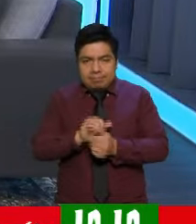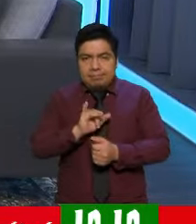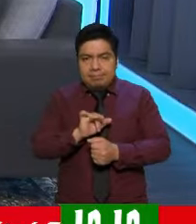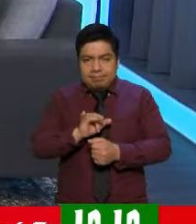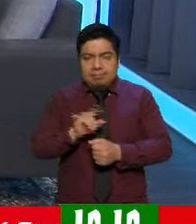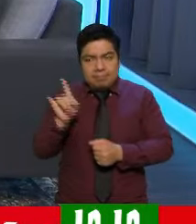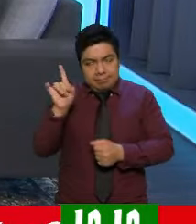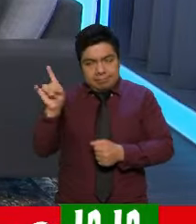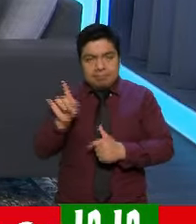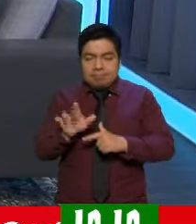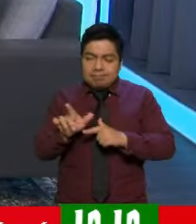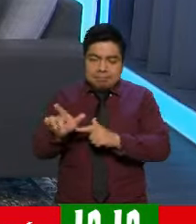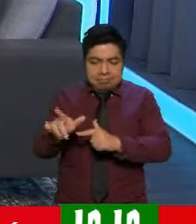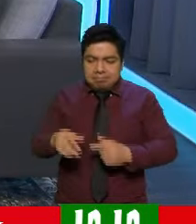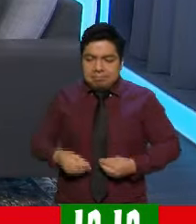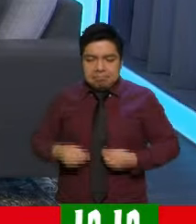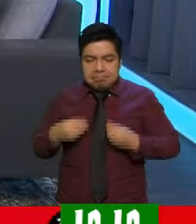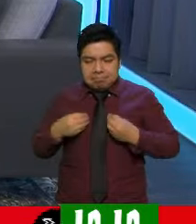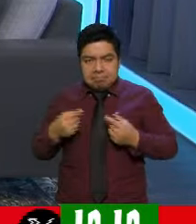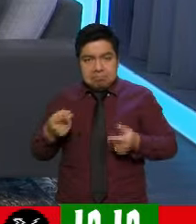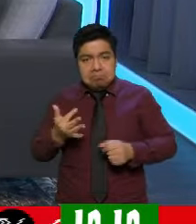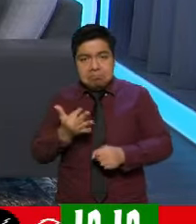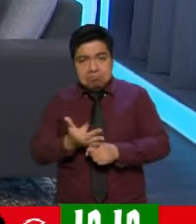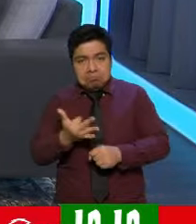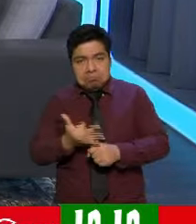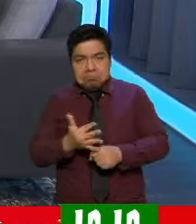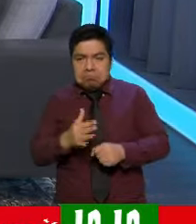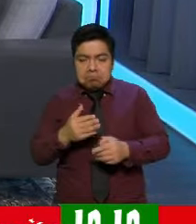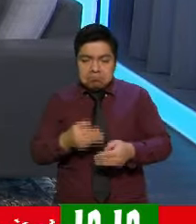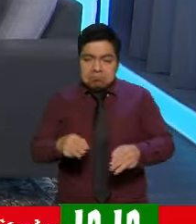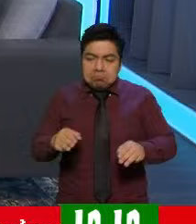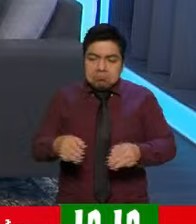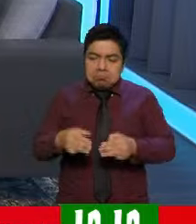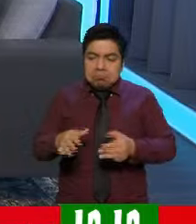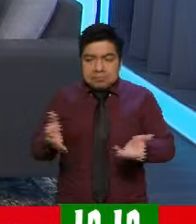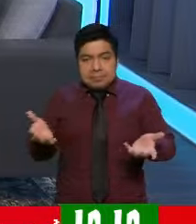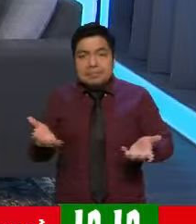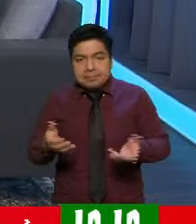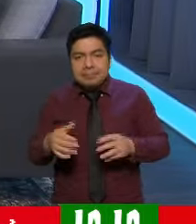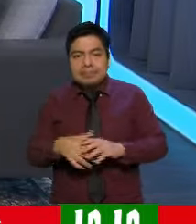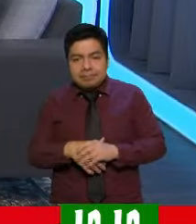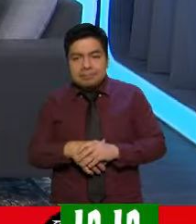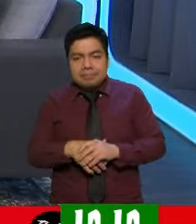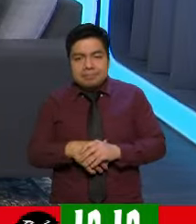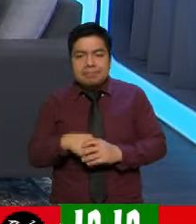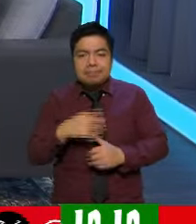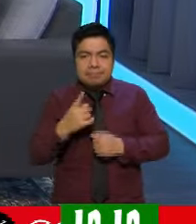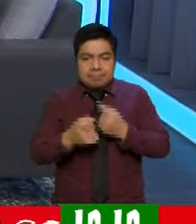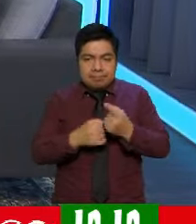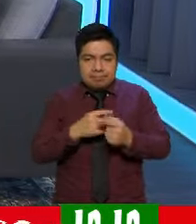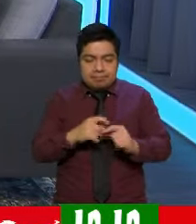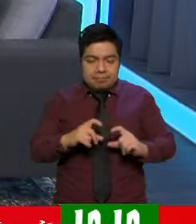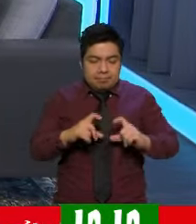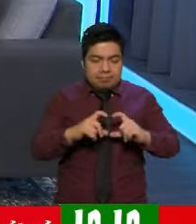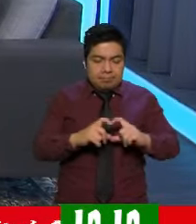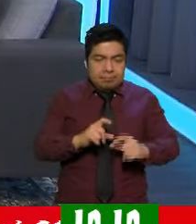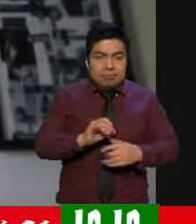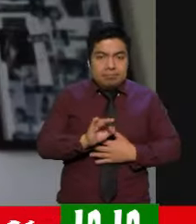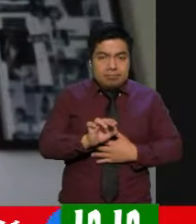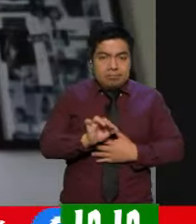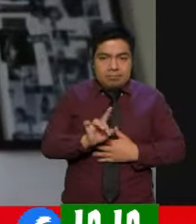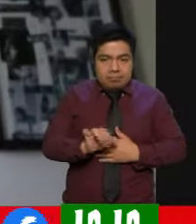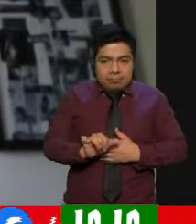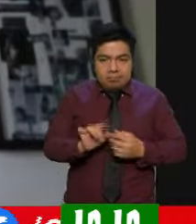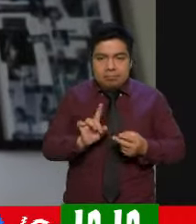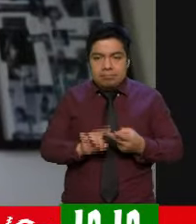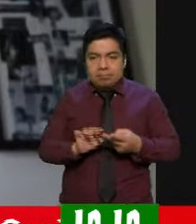allá y pues a la fecha sigue produciendo música, ¿no? Yo hablaría de algunos cuantos discos como La Jauría, El Baile